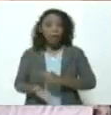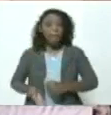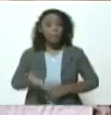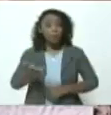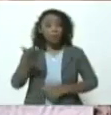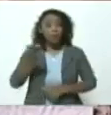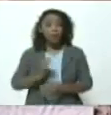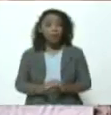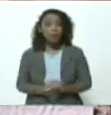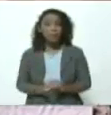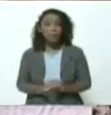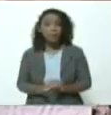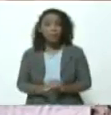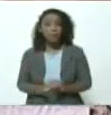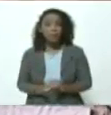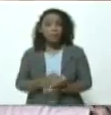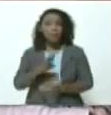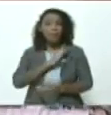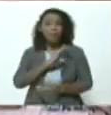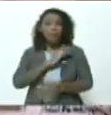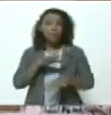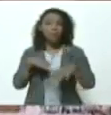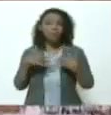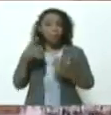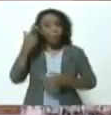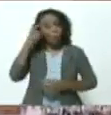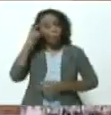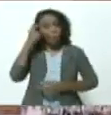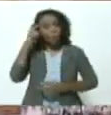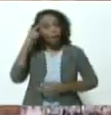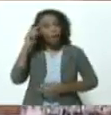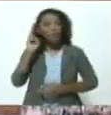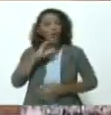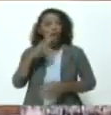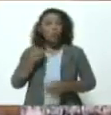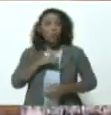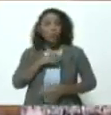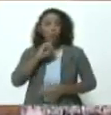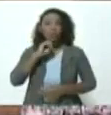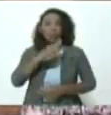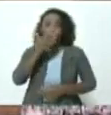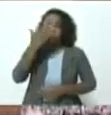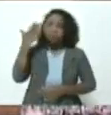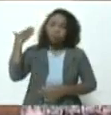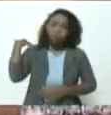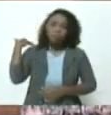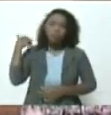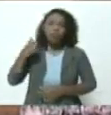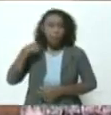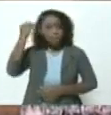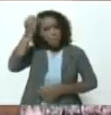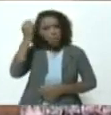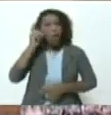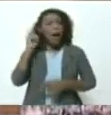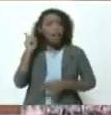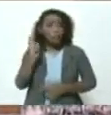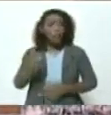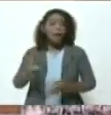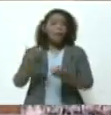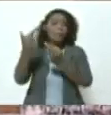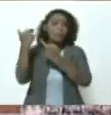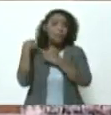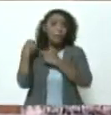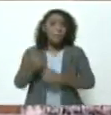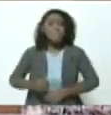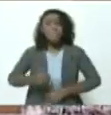importante, en la que tenemos que recordar a nuestros antepasados. Yo creo que eso es una de las responsabilidades